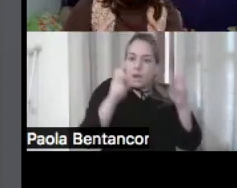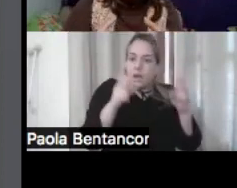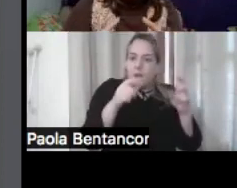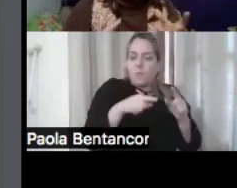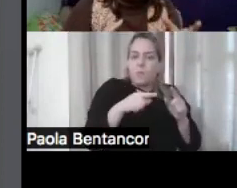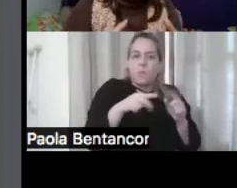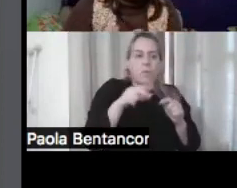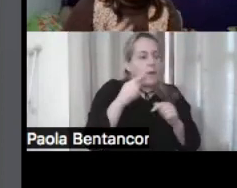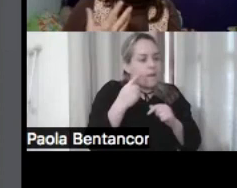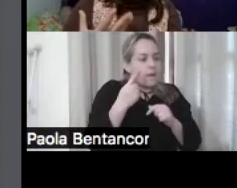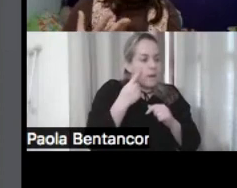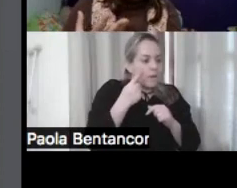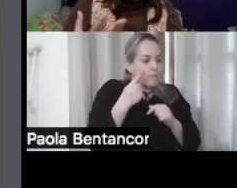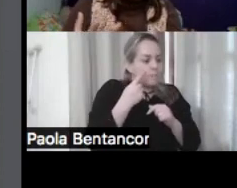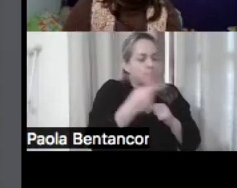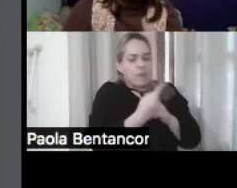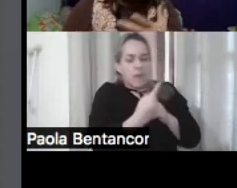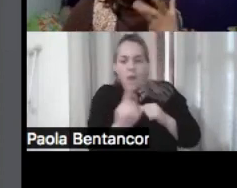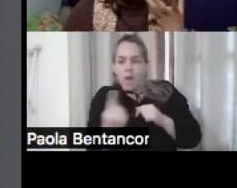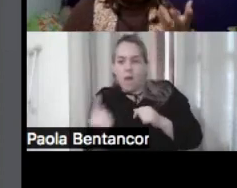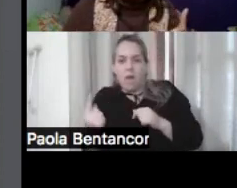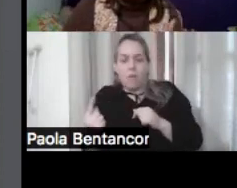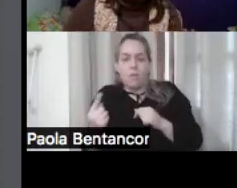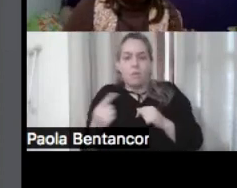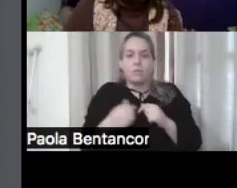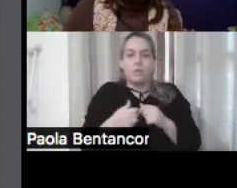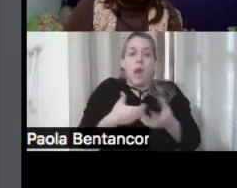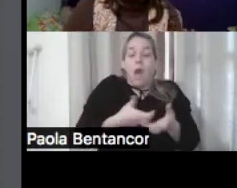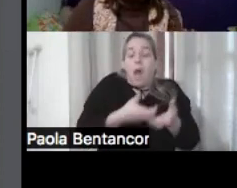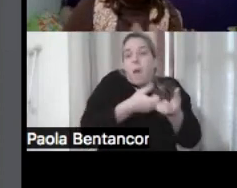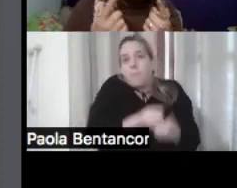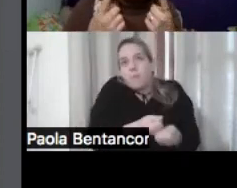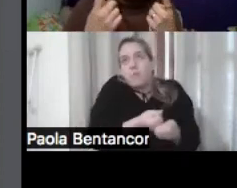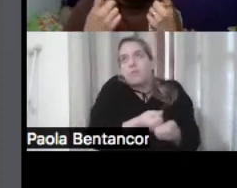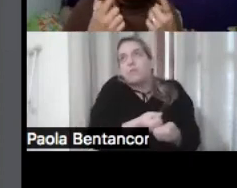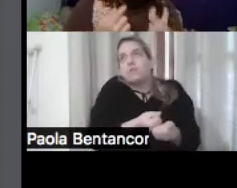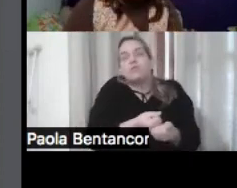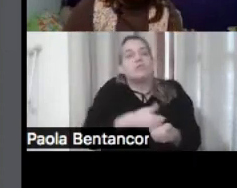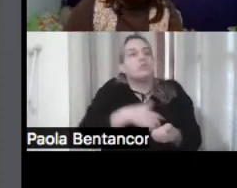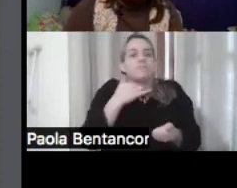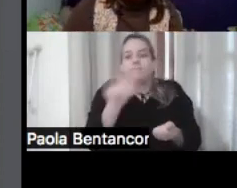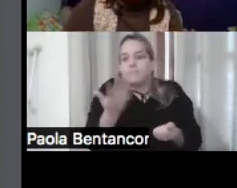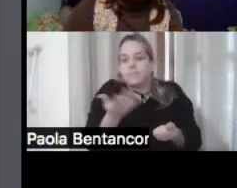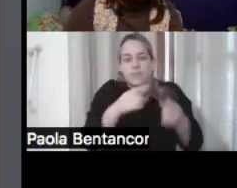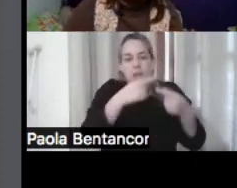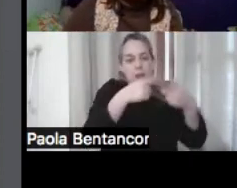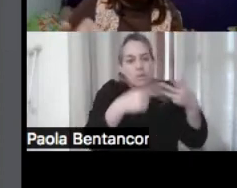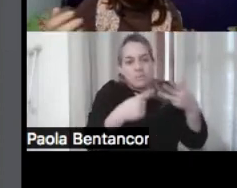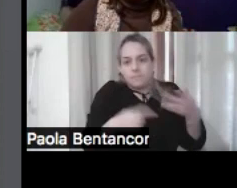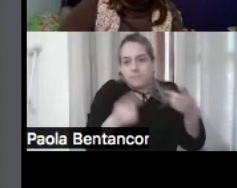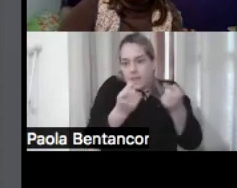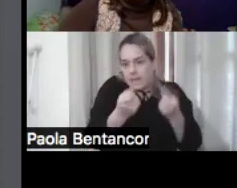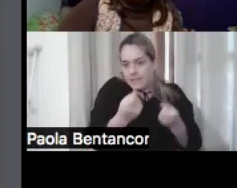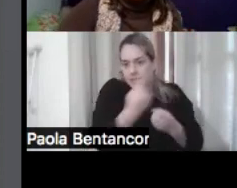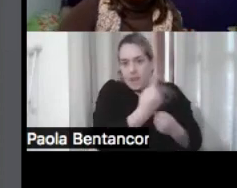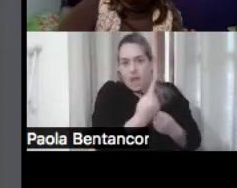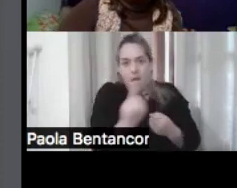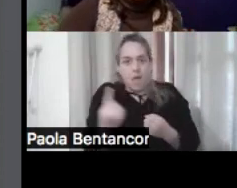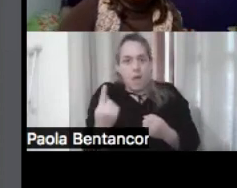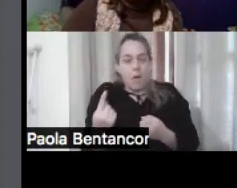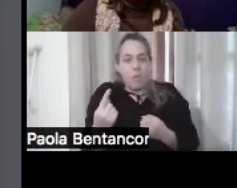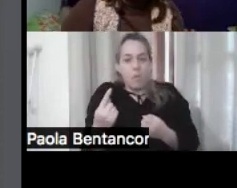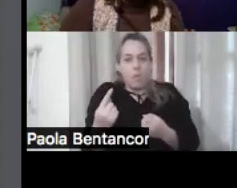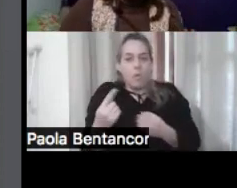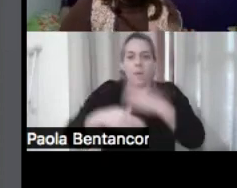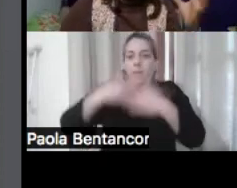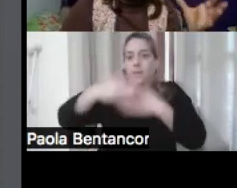intervenir armando lo que les decía antes, apoyos o lo que la persona necesite para poder desempeñarse en sus actividades de la